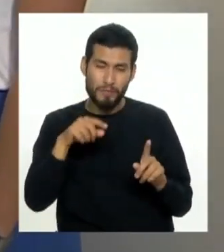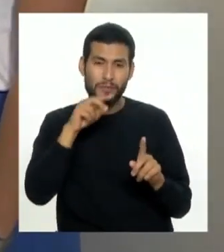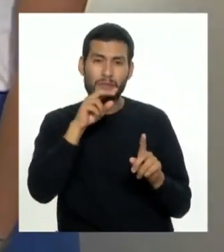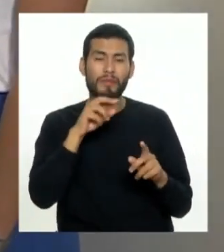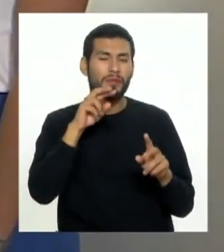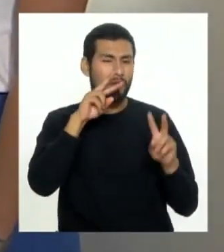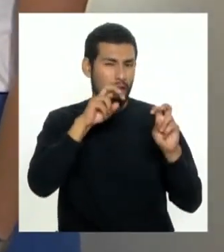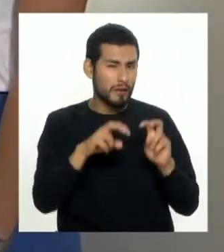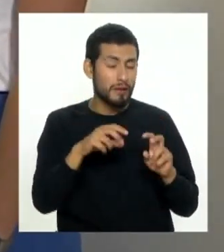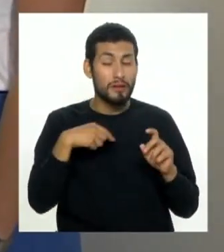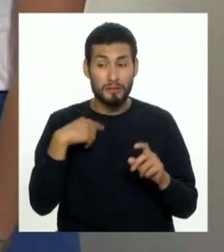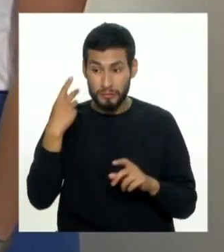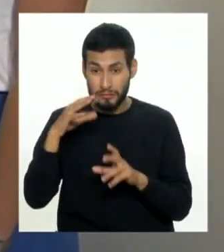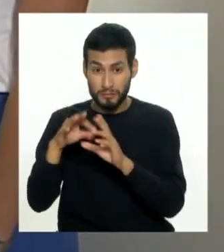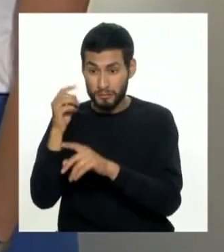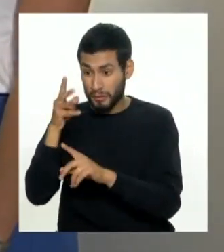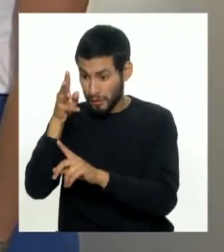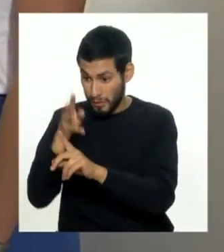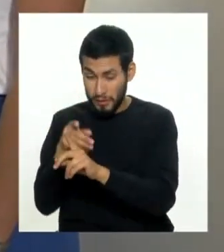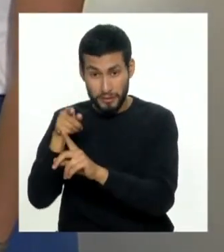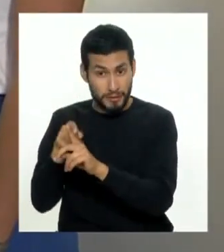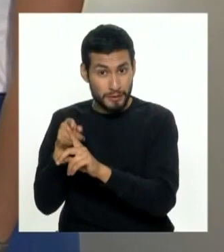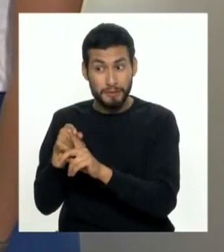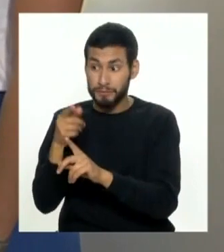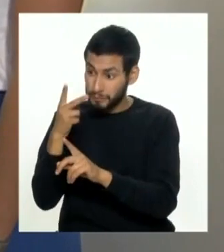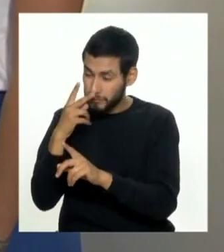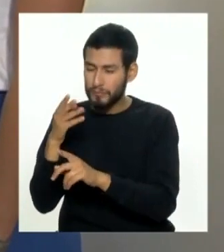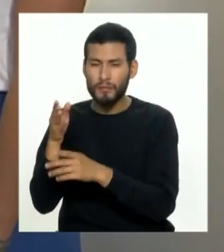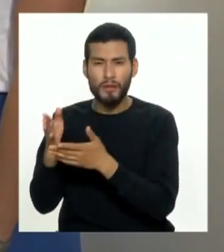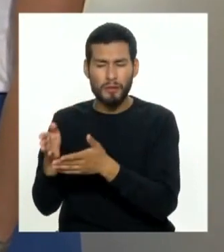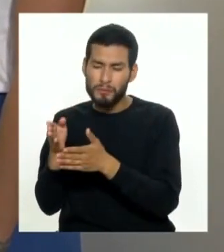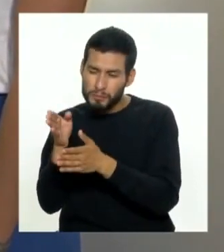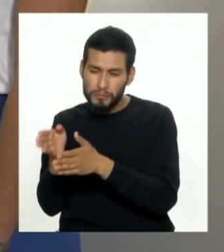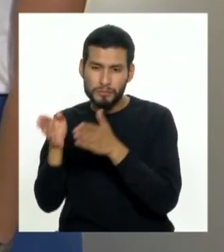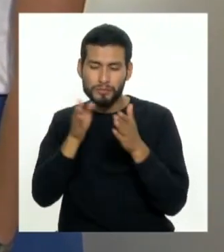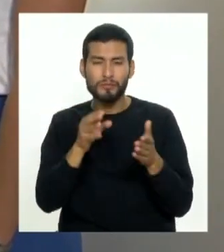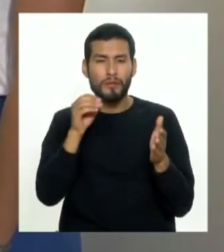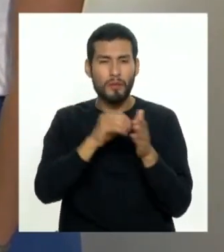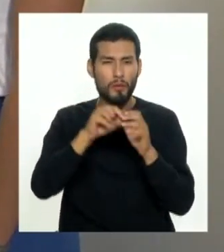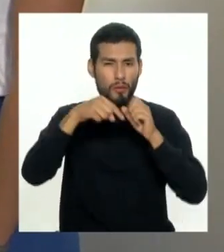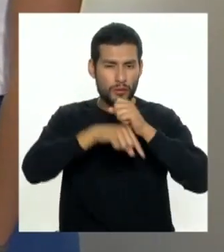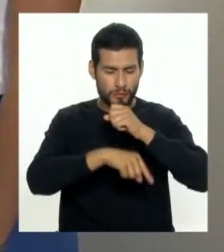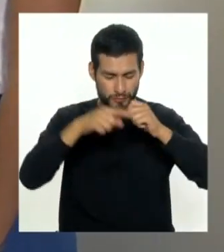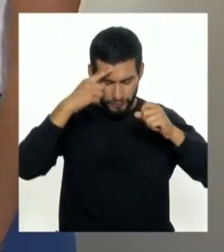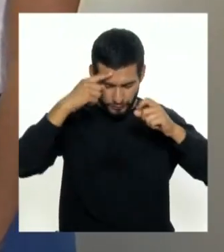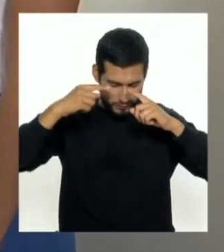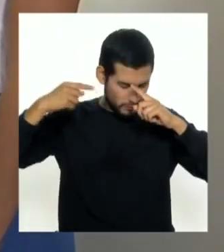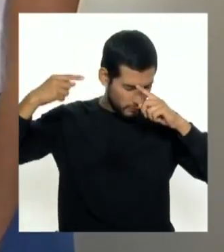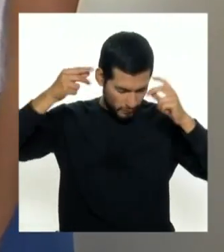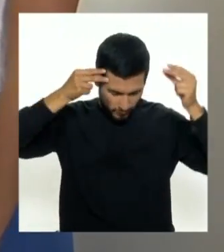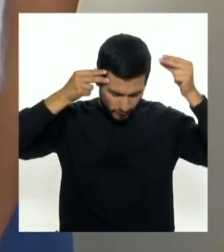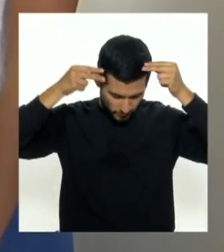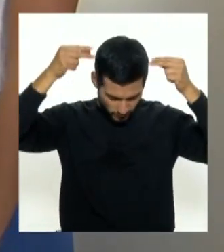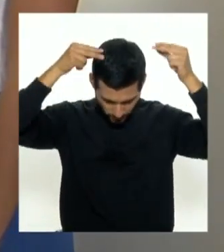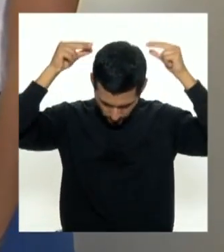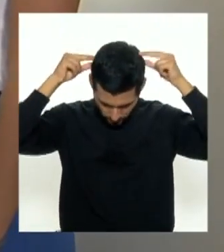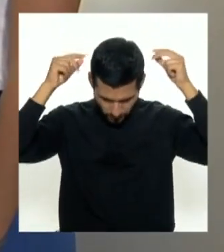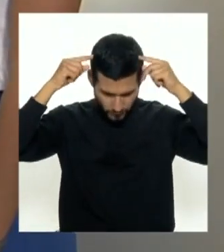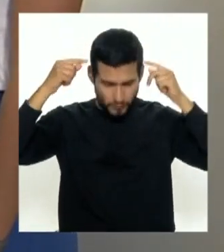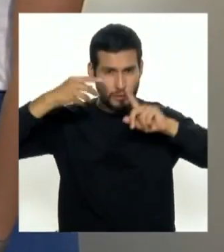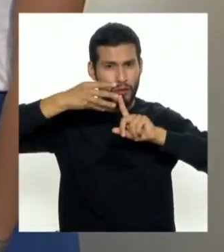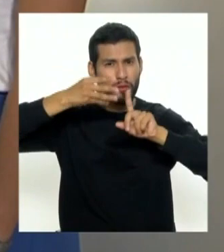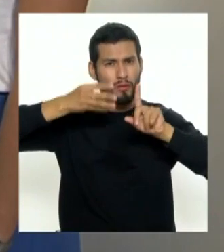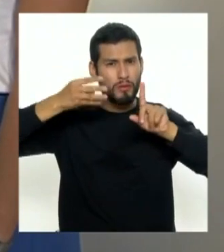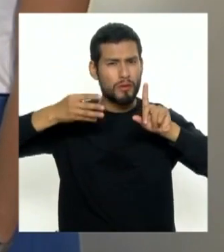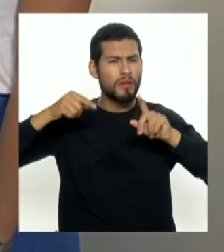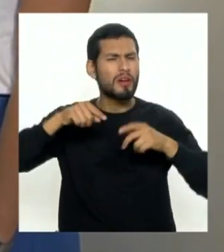Cuando ya hemos hecho el diagnóstico clínicamente, podemos pedir el estudio de videoelectroencefalograma. Ahora, ¿qué es lo importante? Nos puede